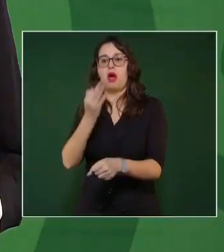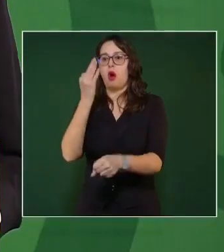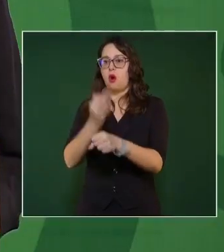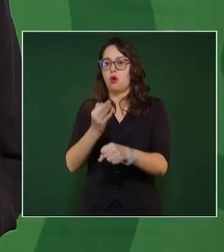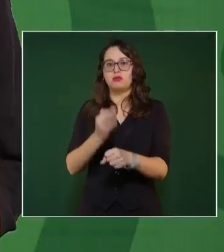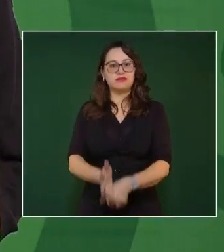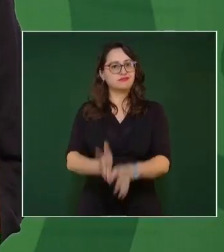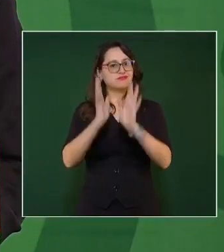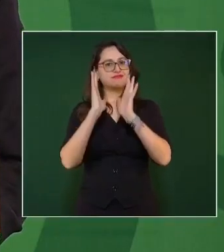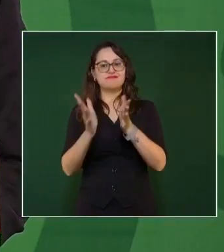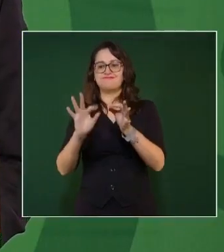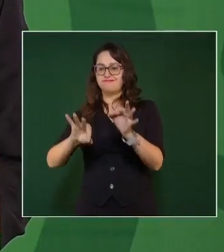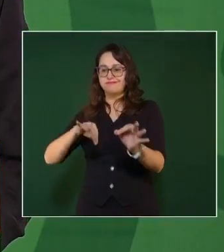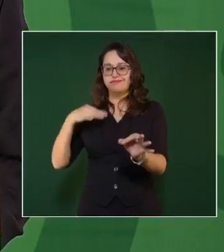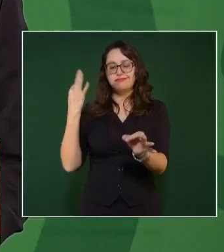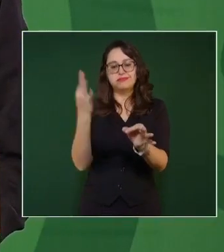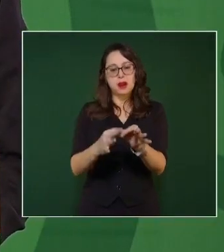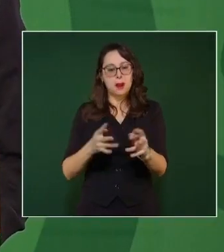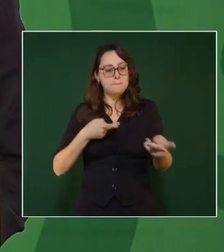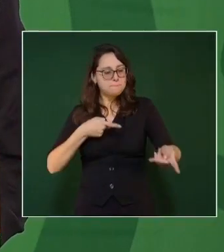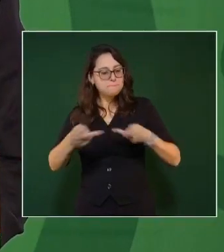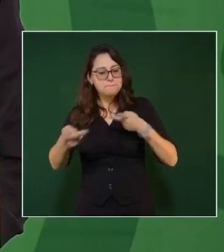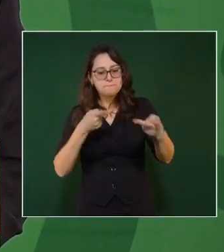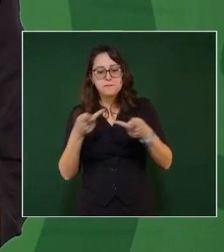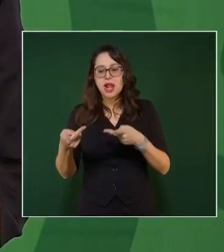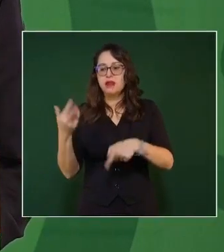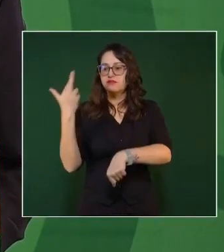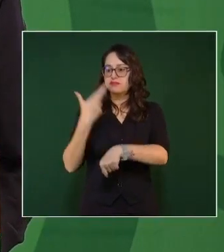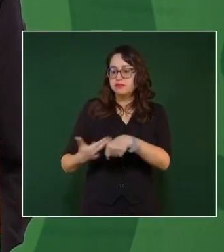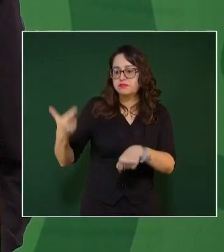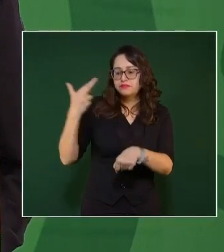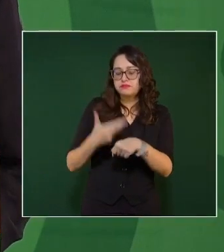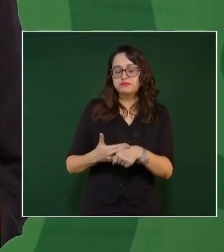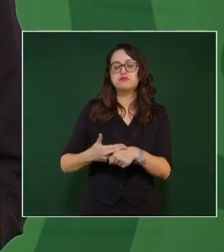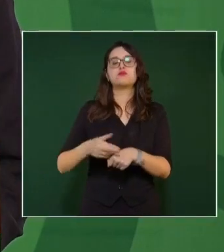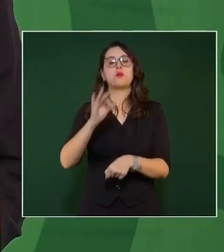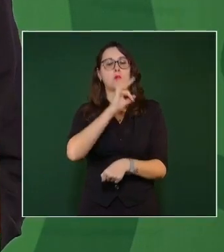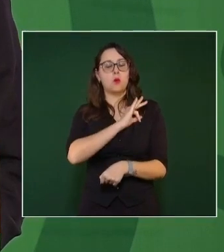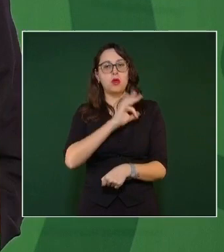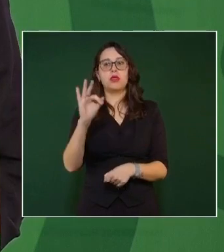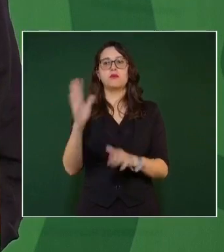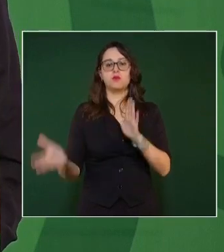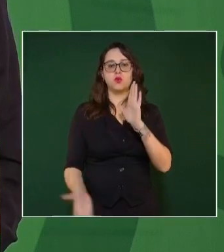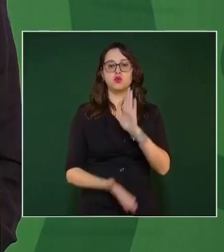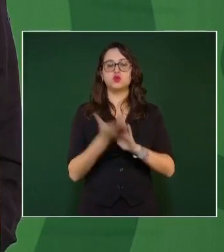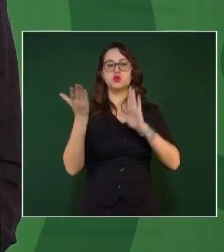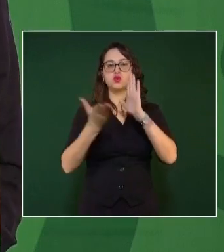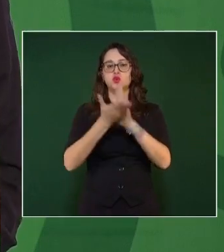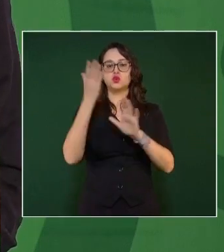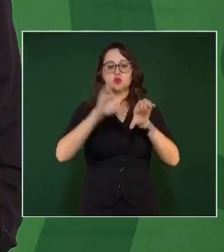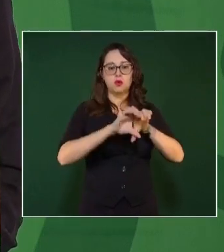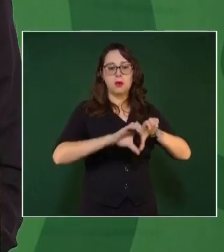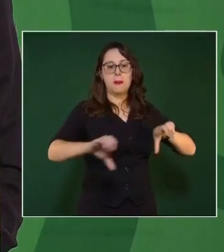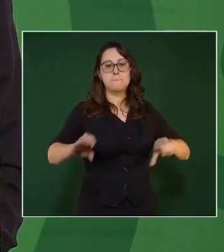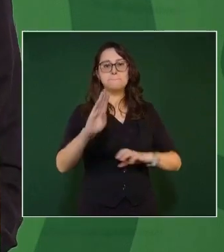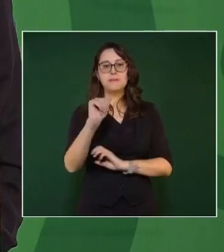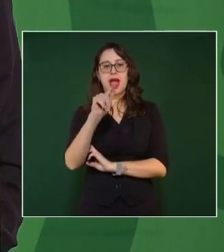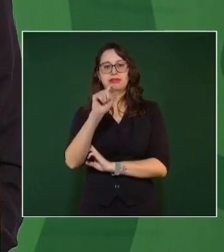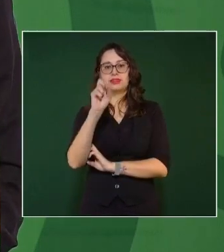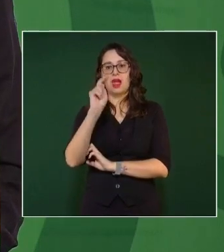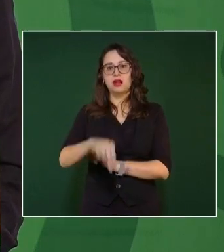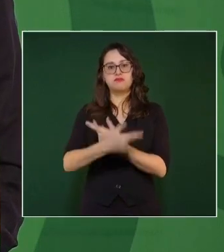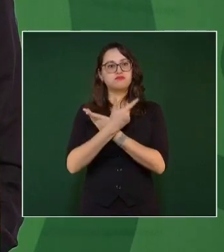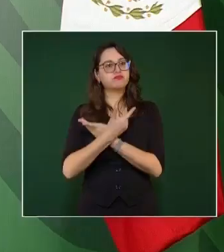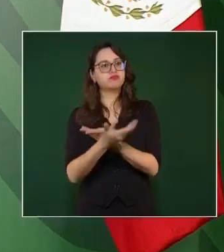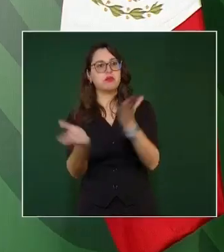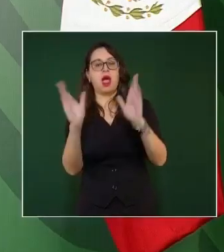estudios técnicos necesarios y realizamos las gestiones para construir el sistema Batán Agua para Todos, un